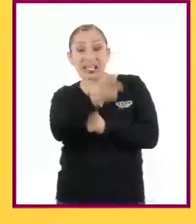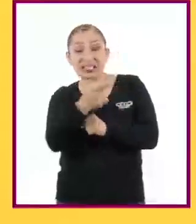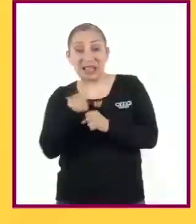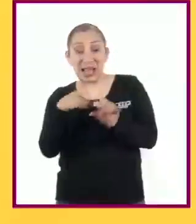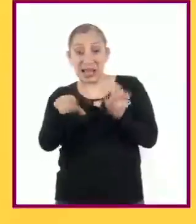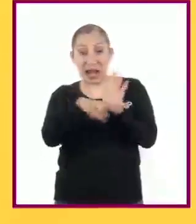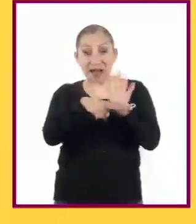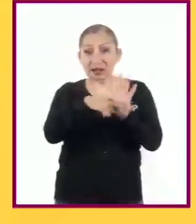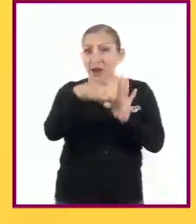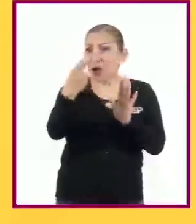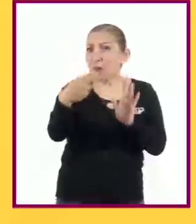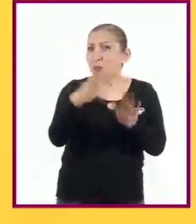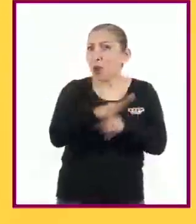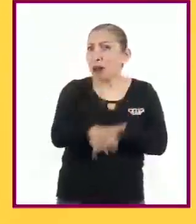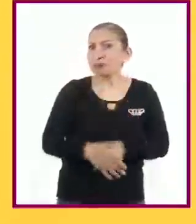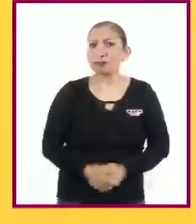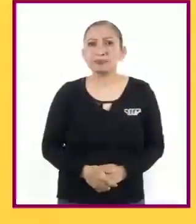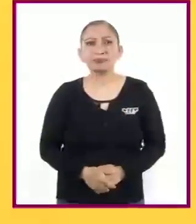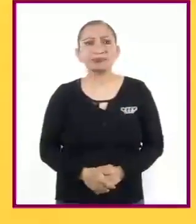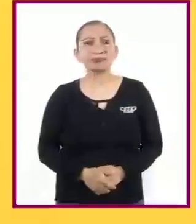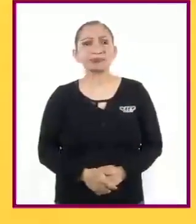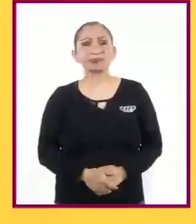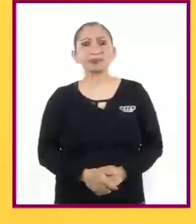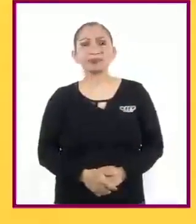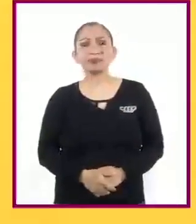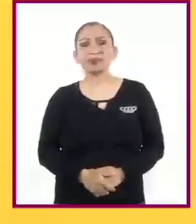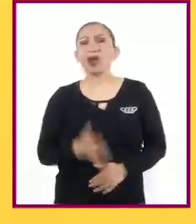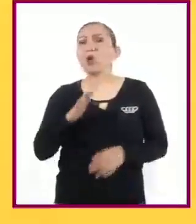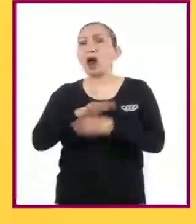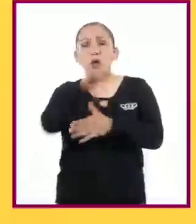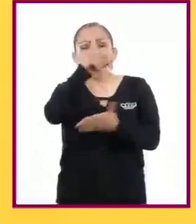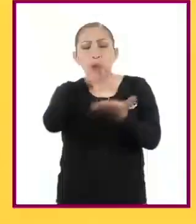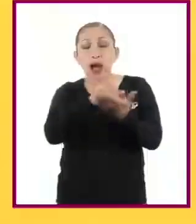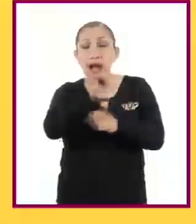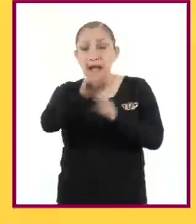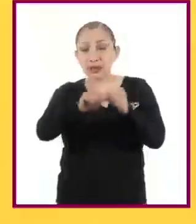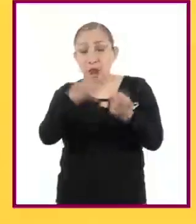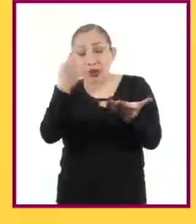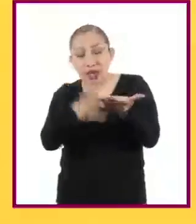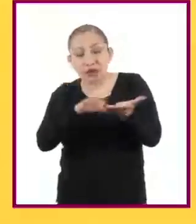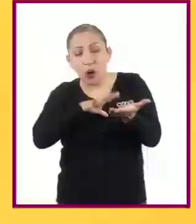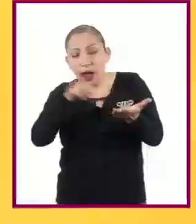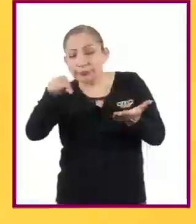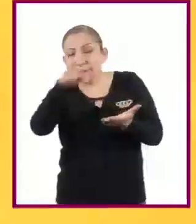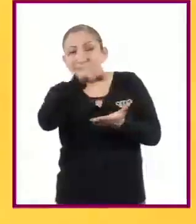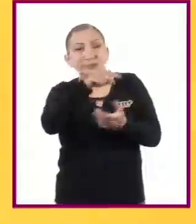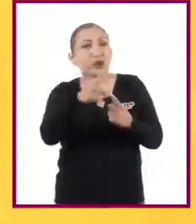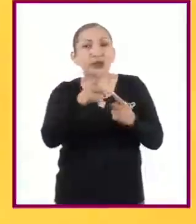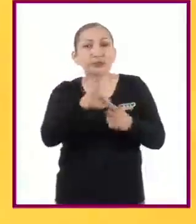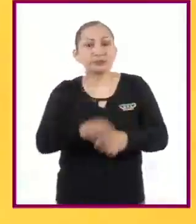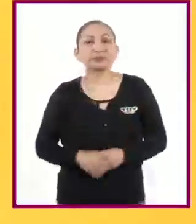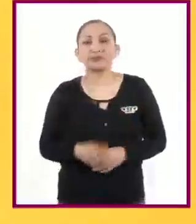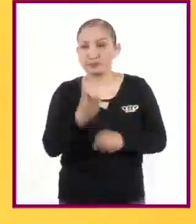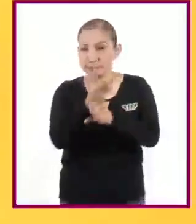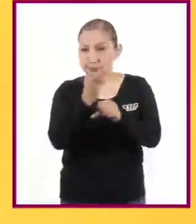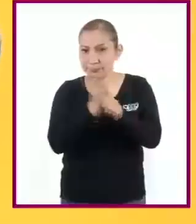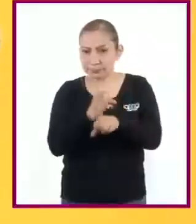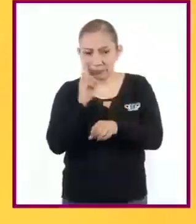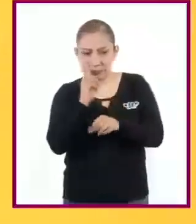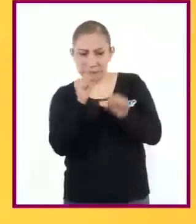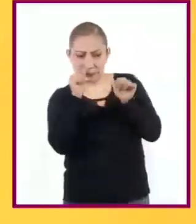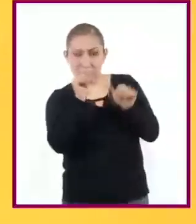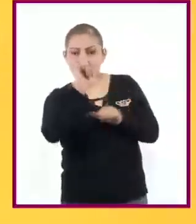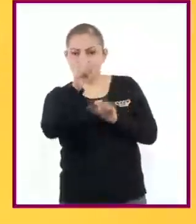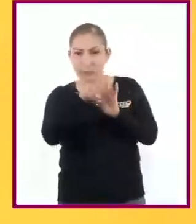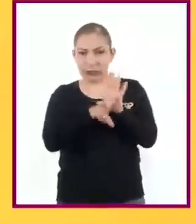carga negativa? ¿Qué región del átomo ocupan? Los invitamos a observar